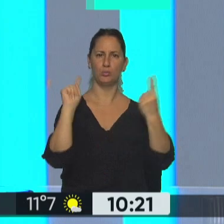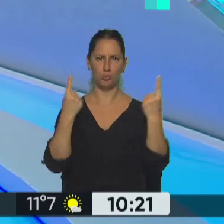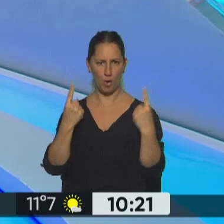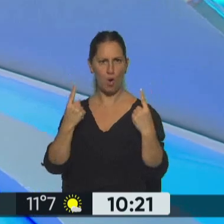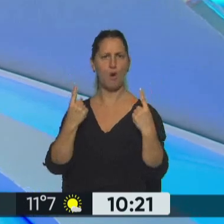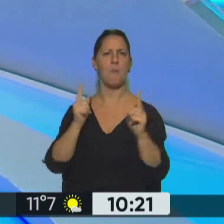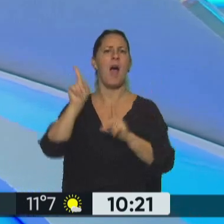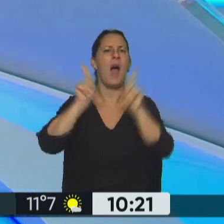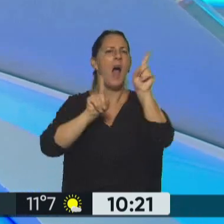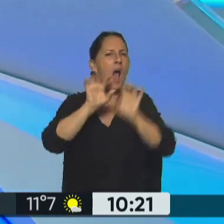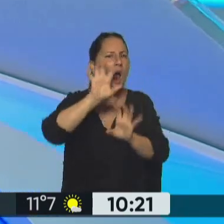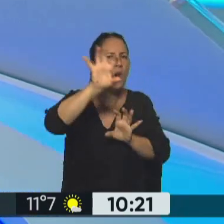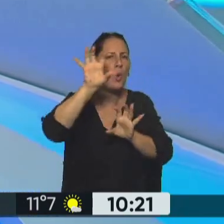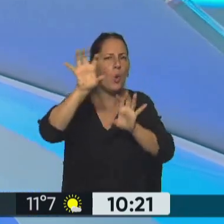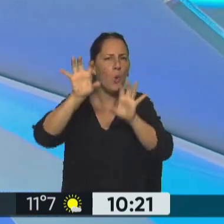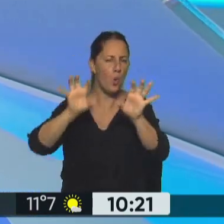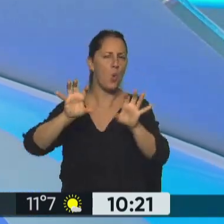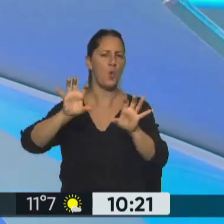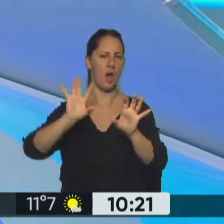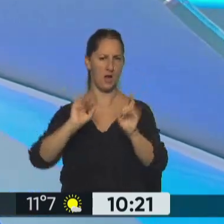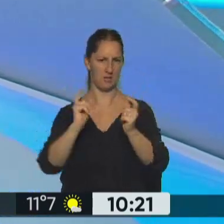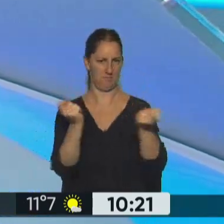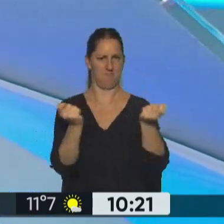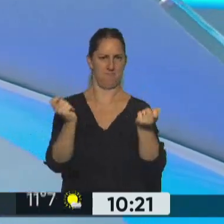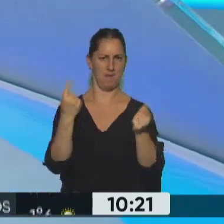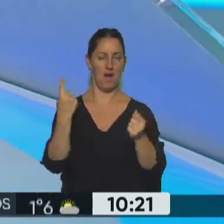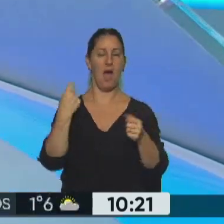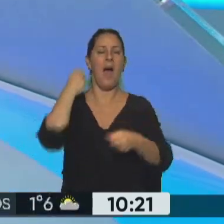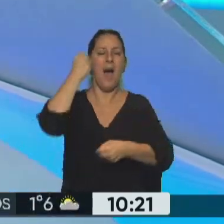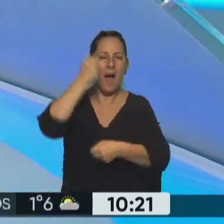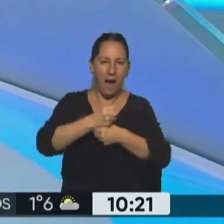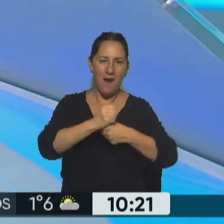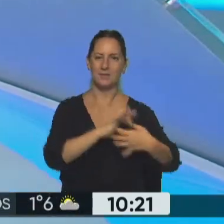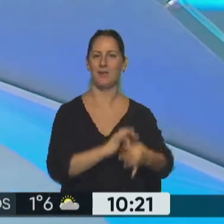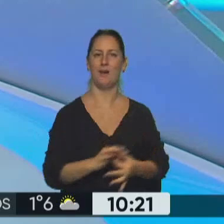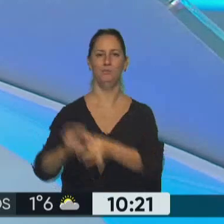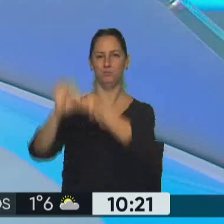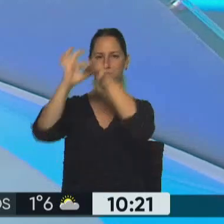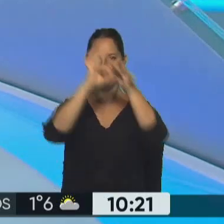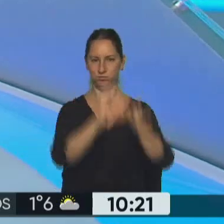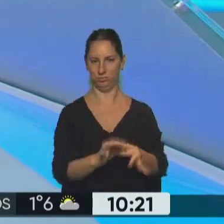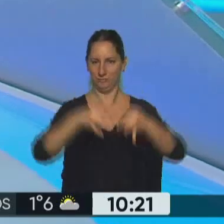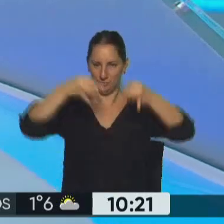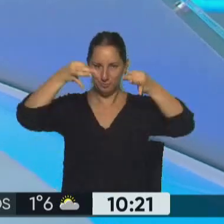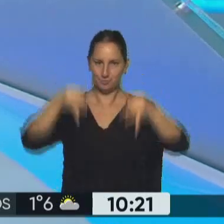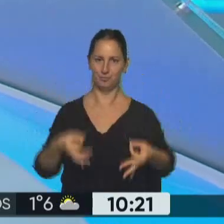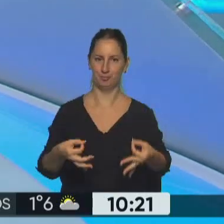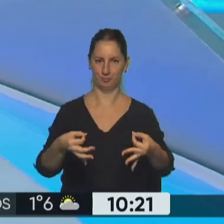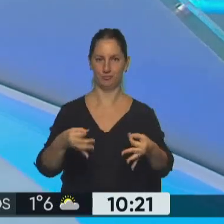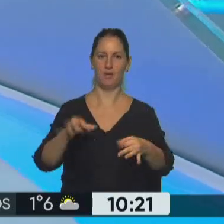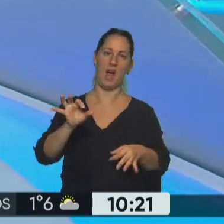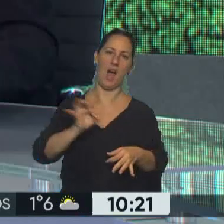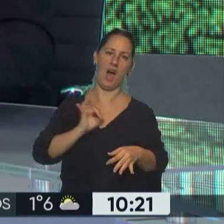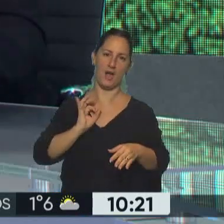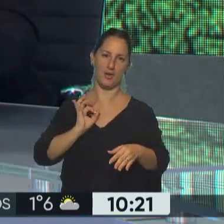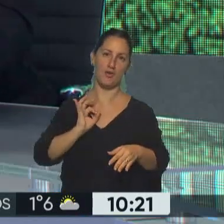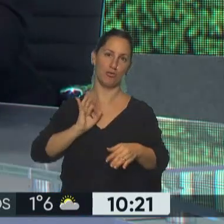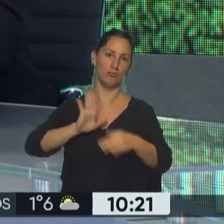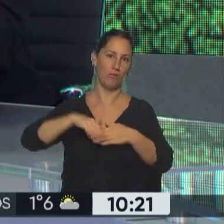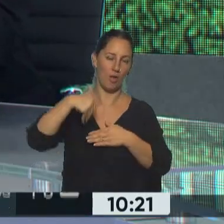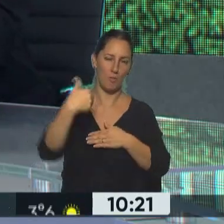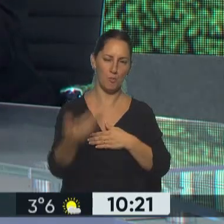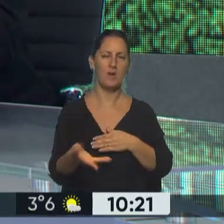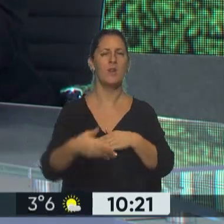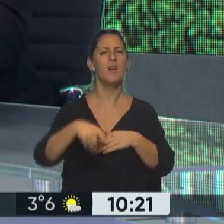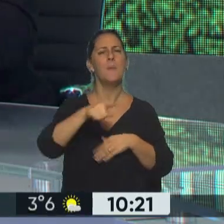repúblicas, hasta que bueno, se logra, digamos, la unión ya varias décadas después. ¿Había un trabajo que tenía más que